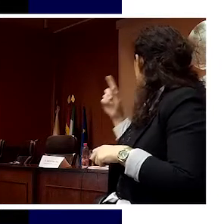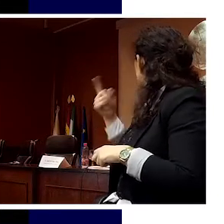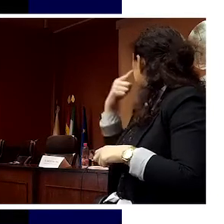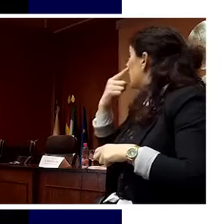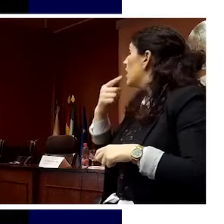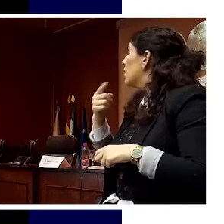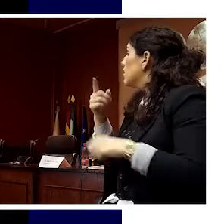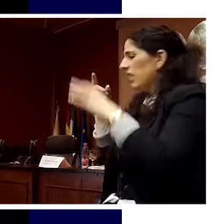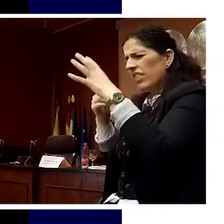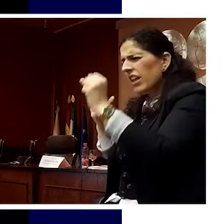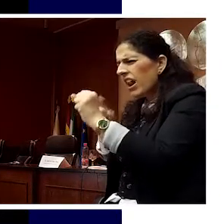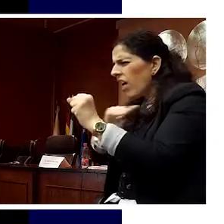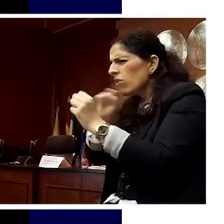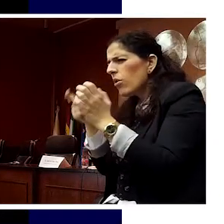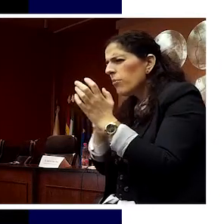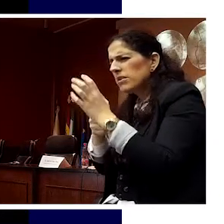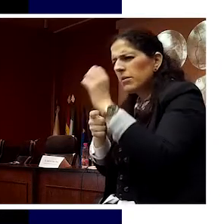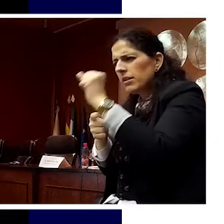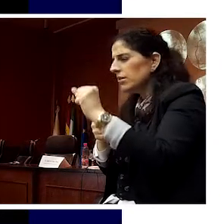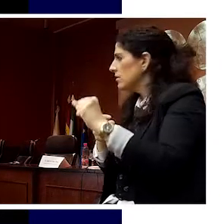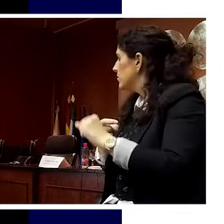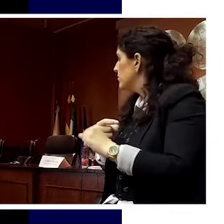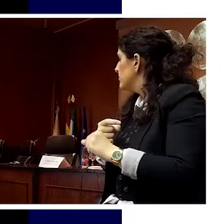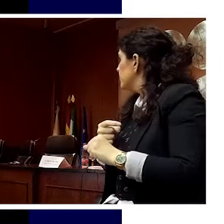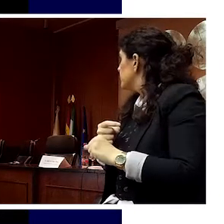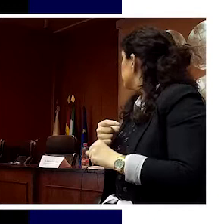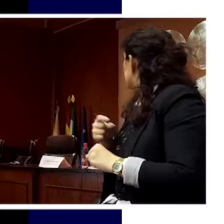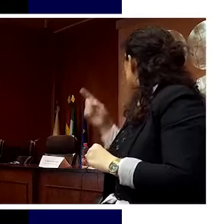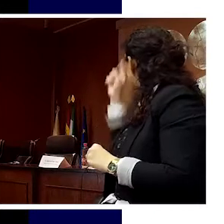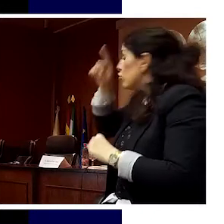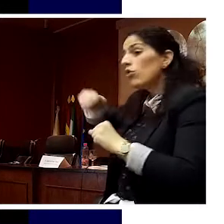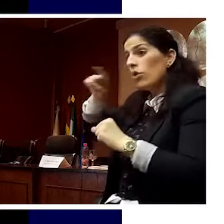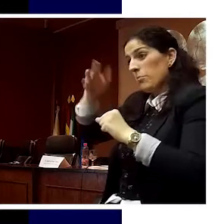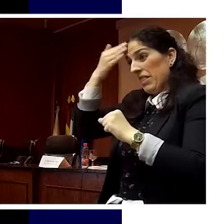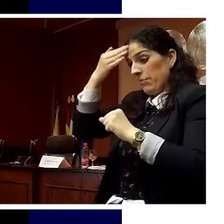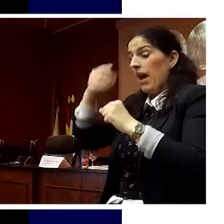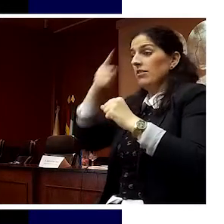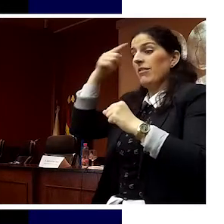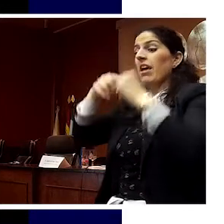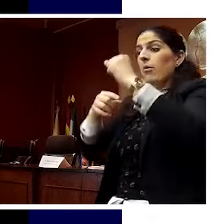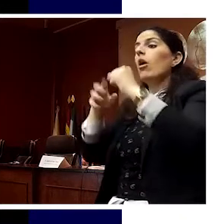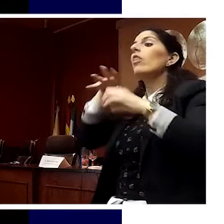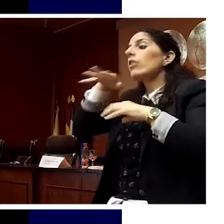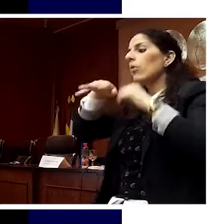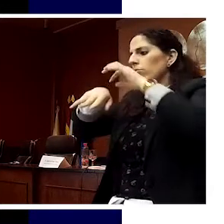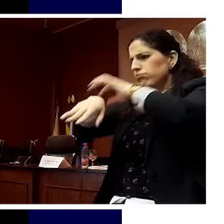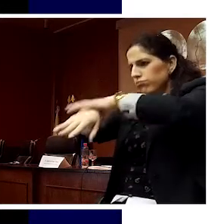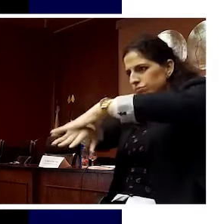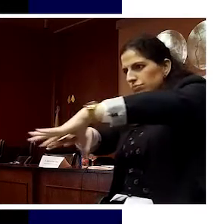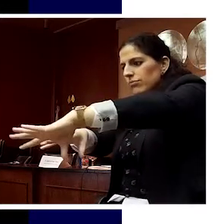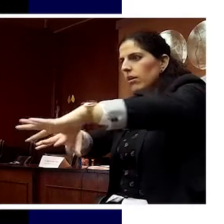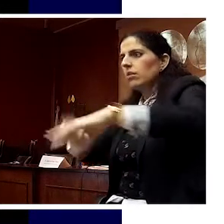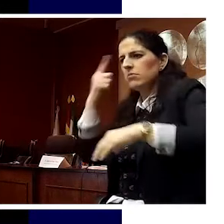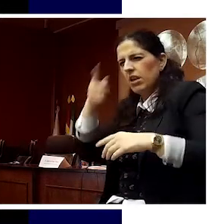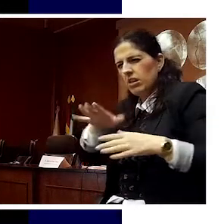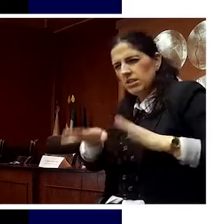una obstrucción del origen de la coronaria izquierda, del tronco de la coronaria izquierda. Pero ¿cómo se puede sobrevivir con